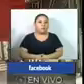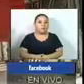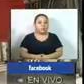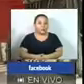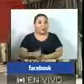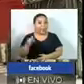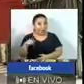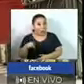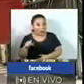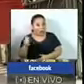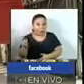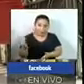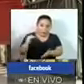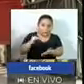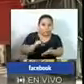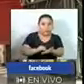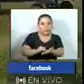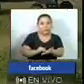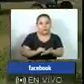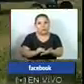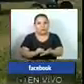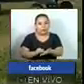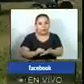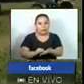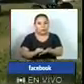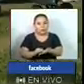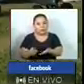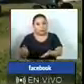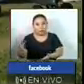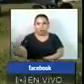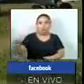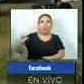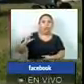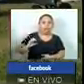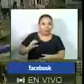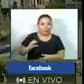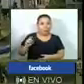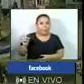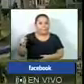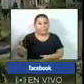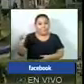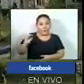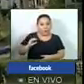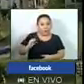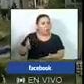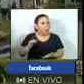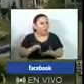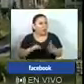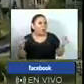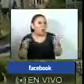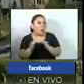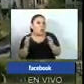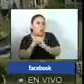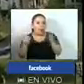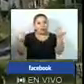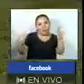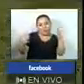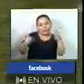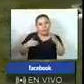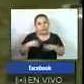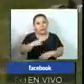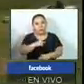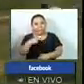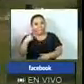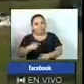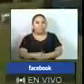difícil ahorita volver agarrar otra deuda para o sea sería como como cavar nuestra propia tumba